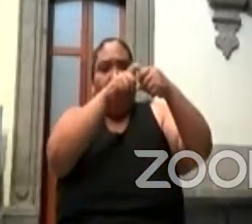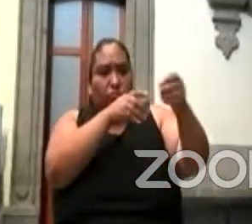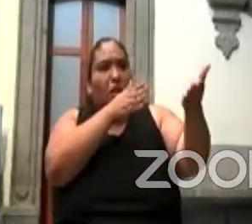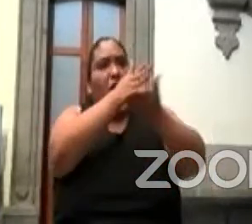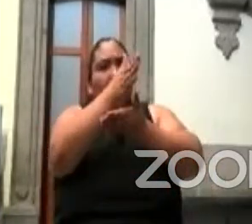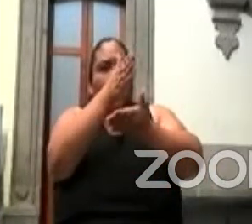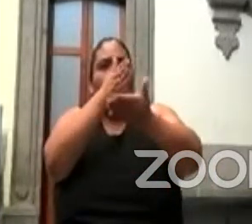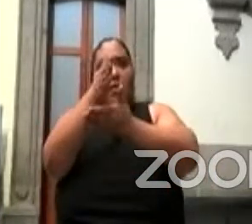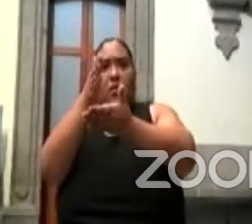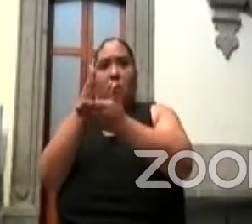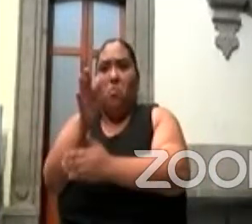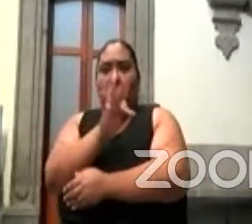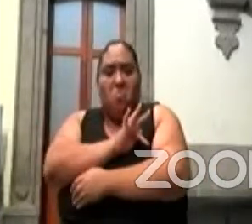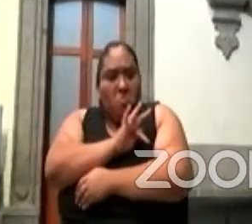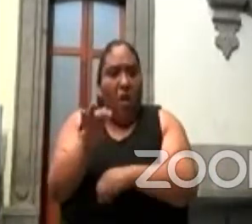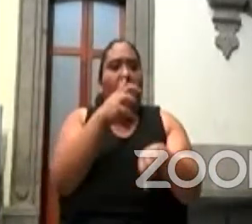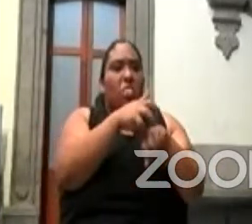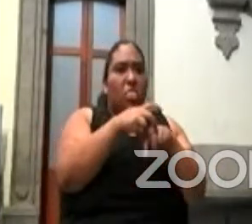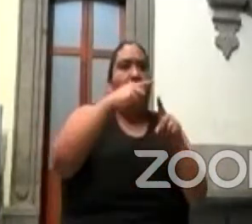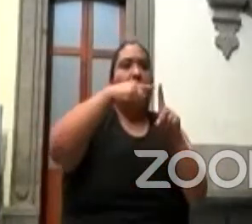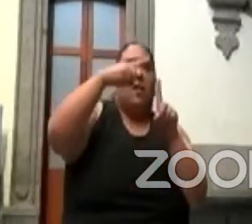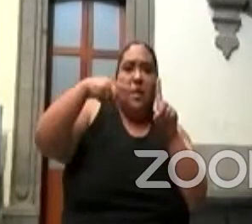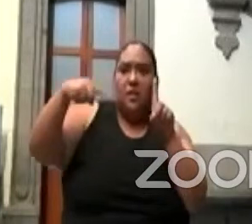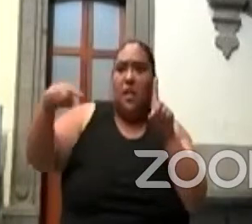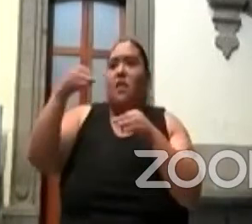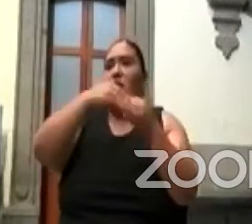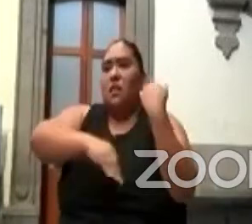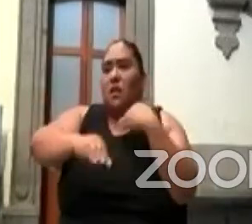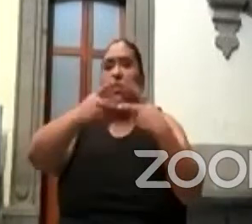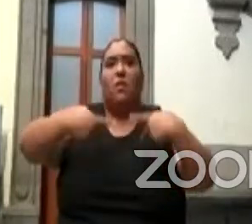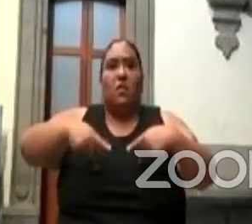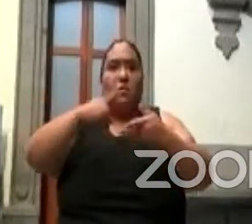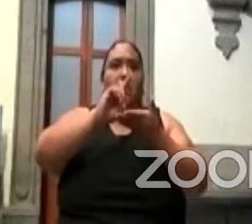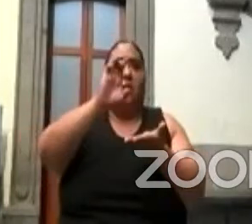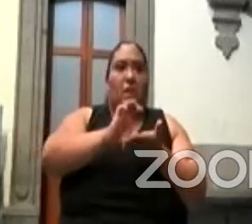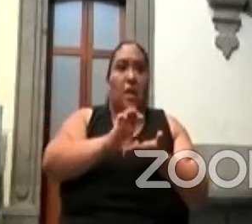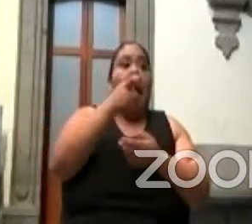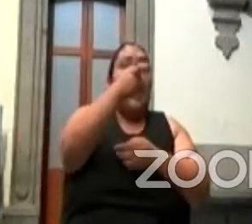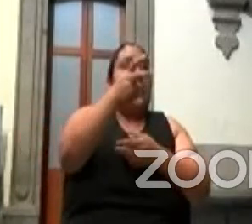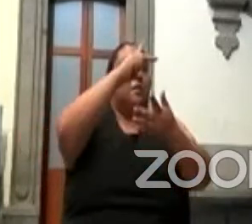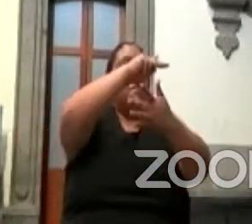los números y a las estadísticas. Este plan